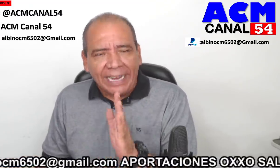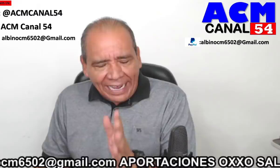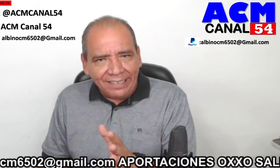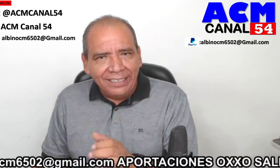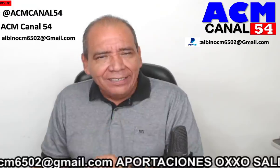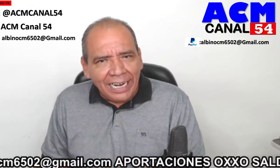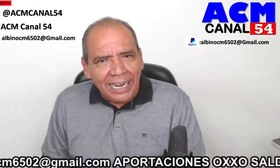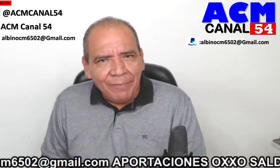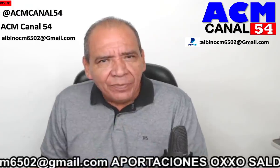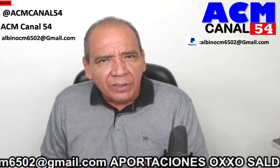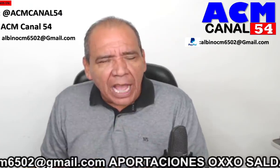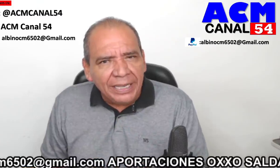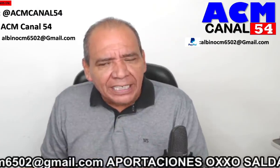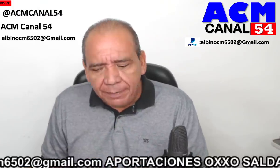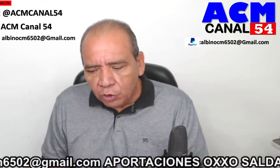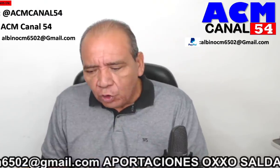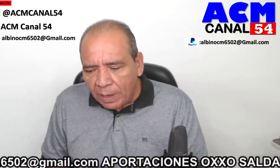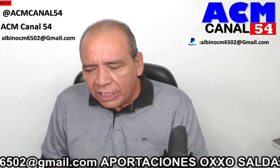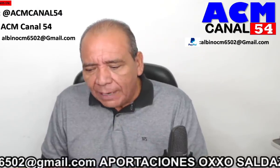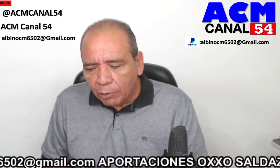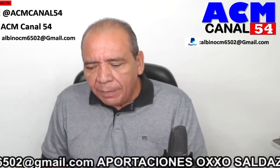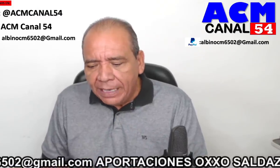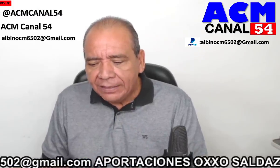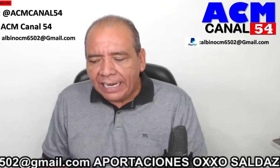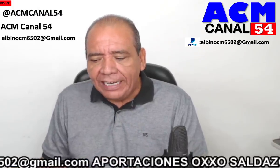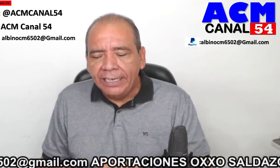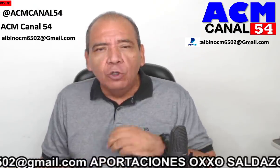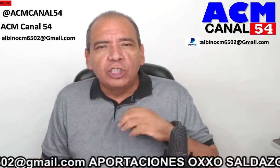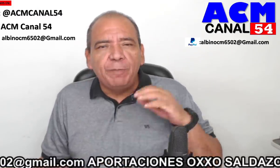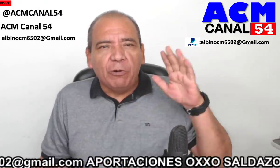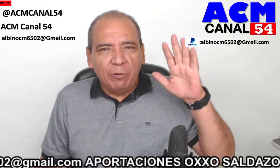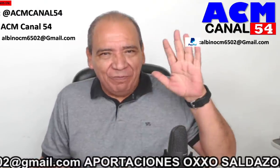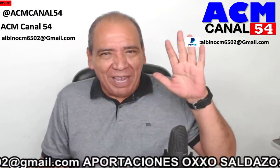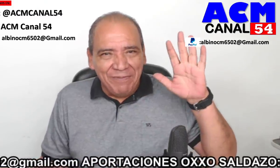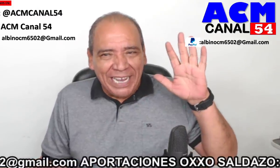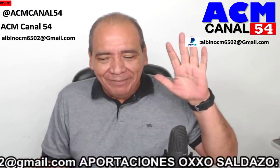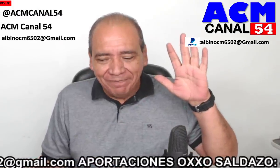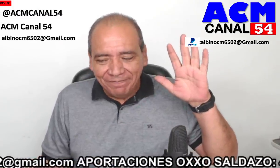información real. ¿Sale? Amigas, amigos, nos vemos en la próxima. ¿Sale? Los espero. Bye, bye.